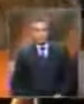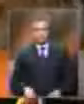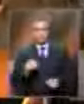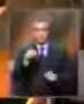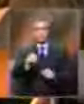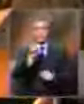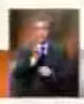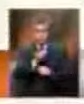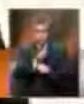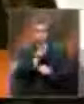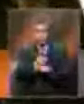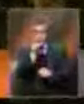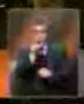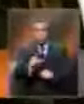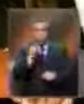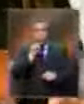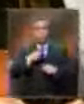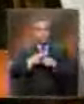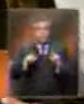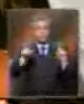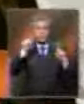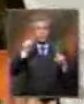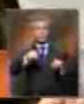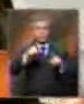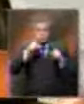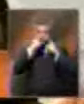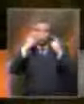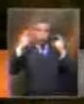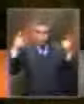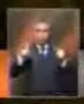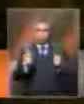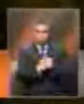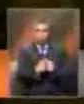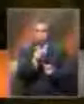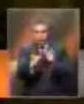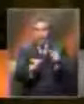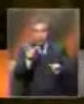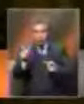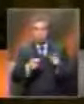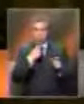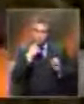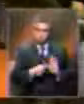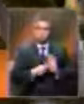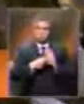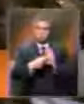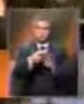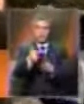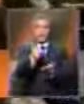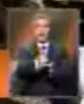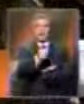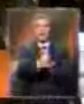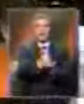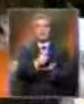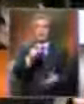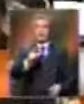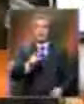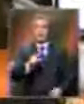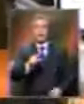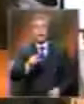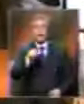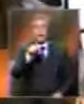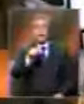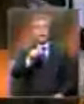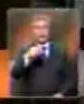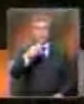Pero esta profesora tiene además otro sueño que no dudó en plantear junto a sus alumnas a la alcaldesa Carolina Toá, con quien se reunieron hace